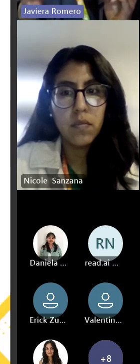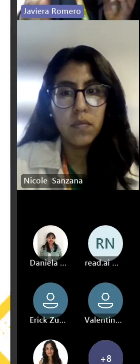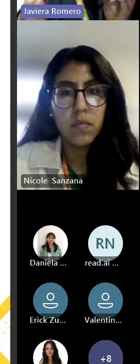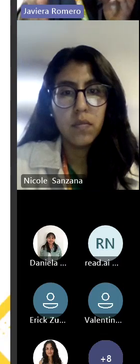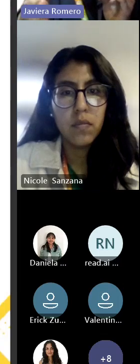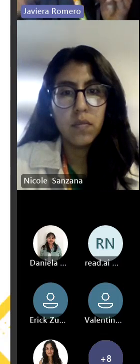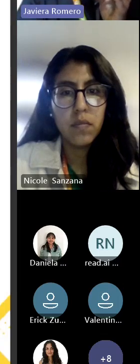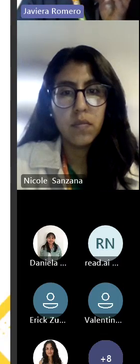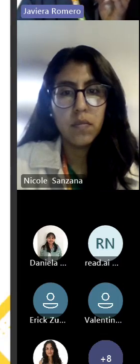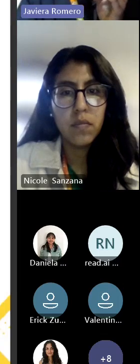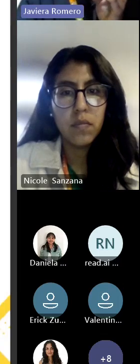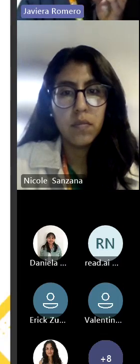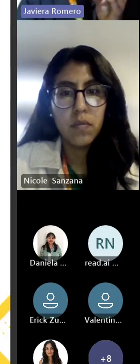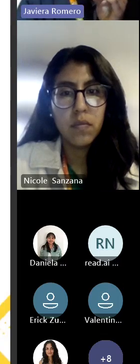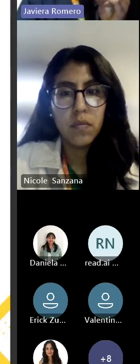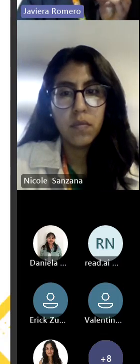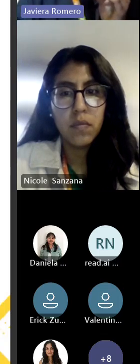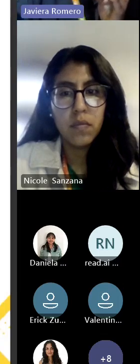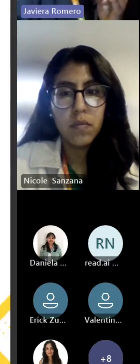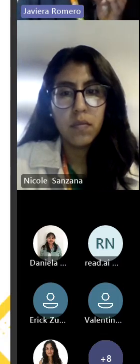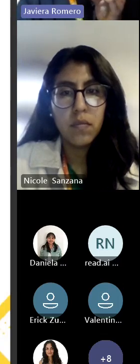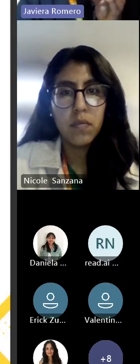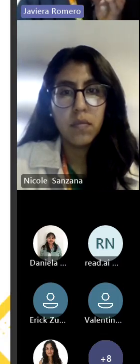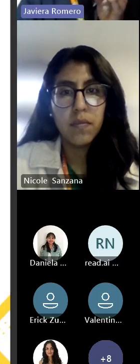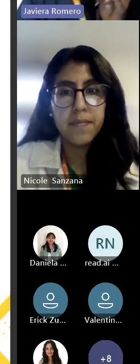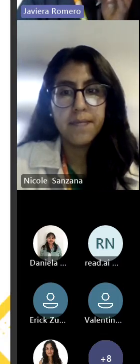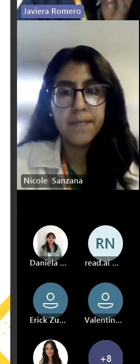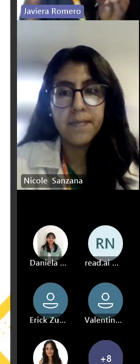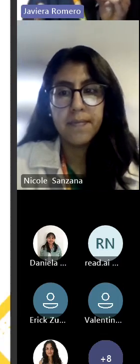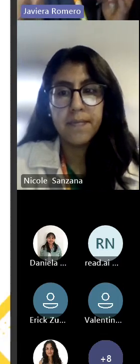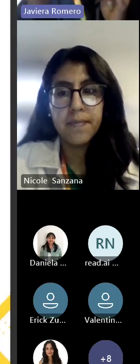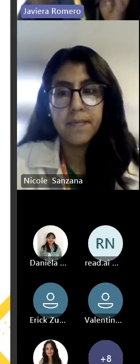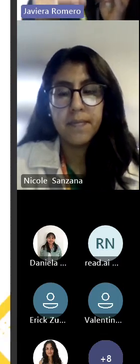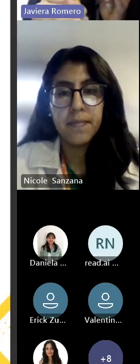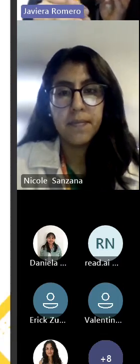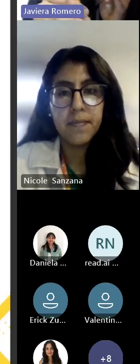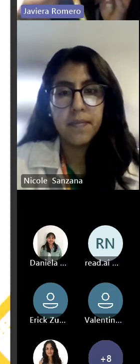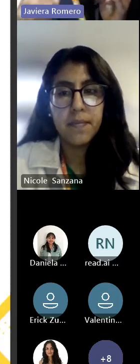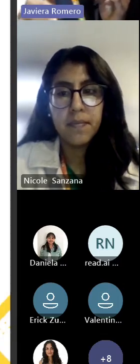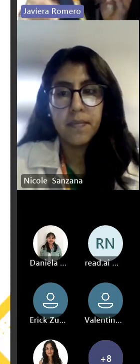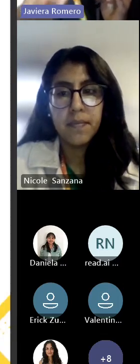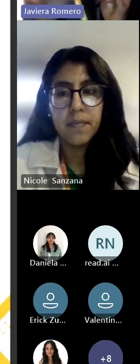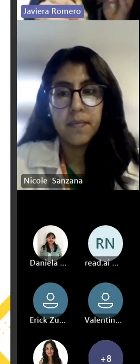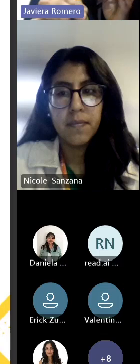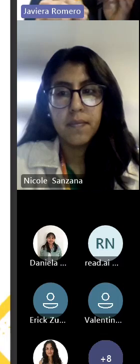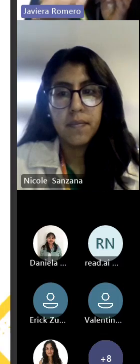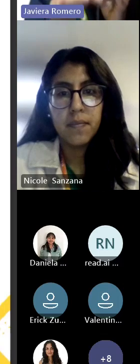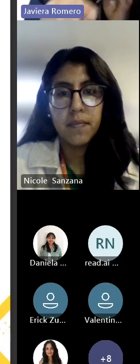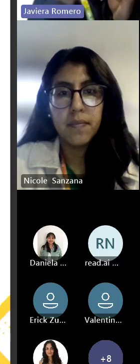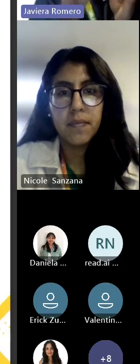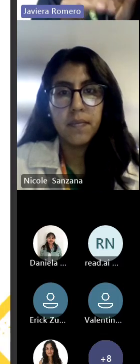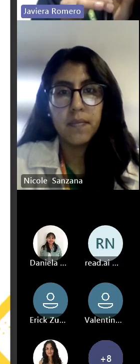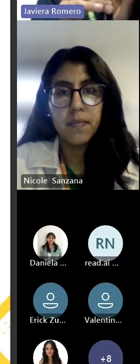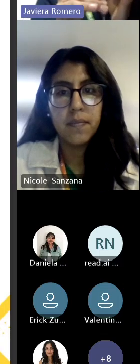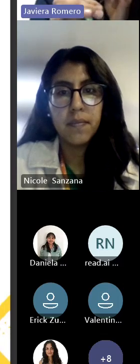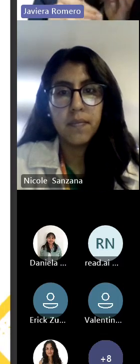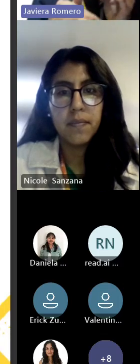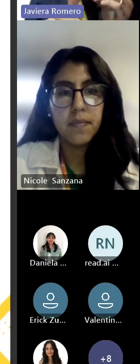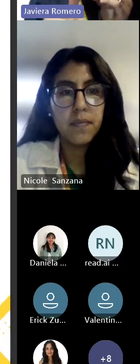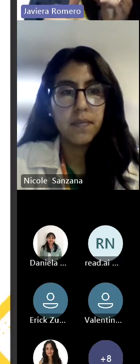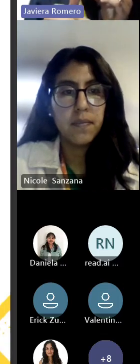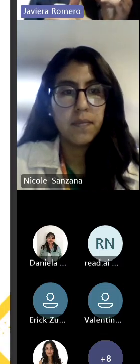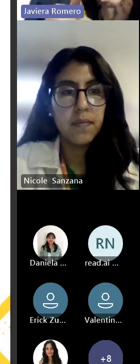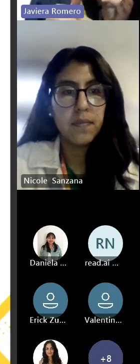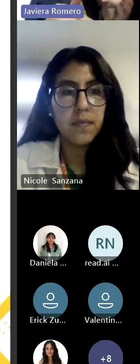se va determinando si es un riesgo bajo, pasa a un seguimiento, o si hay riesgos medios, altos o riesgo inminente